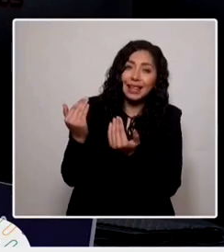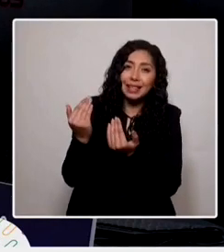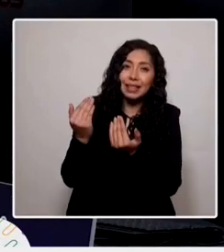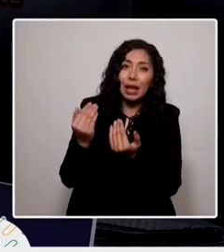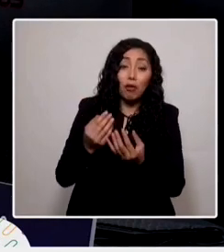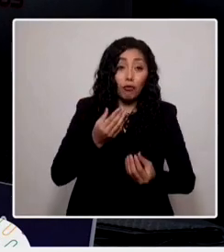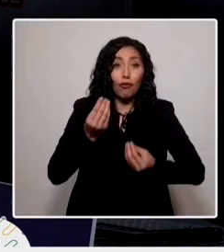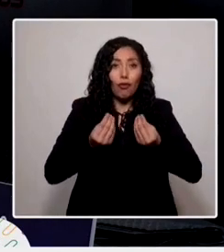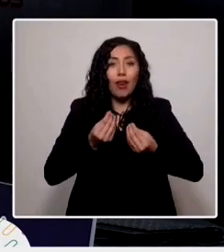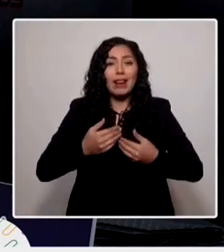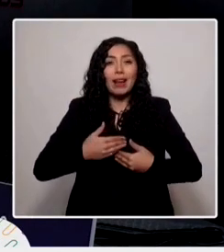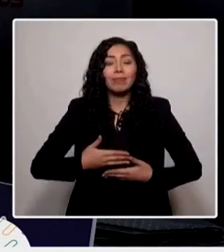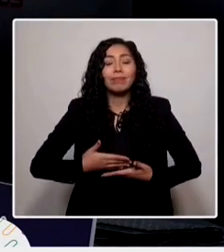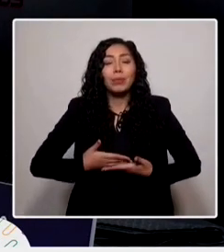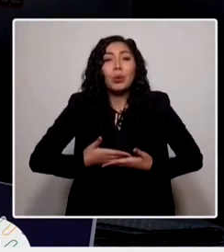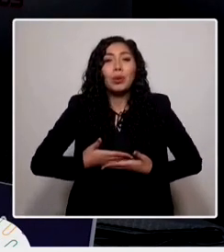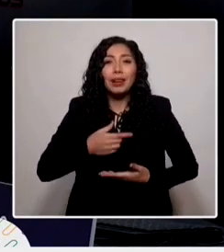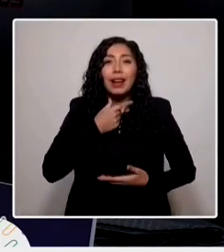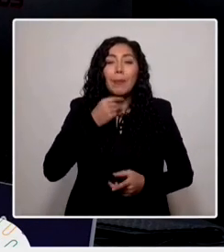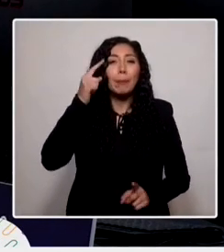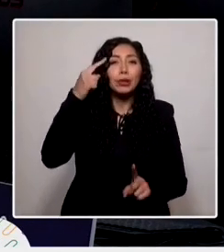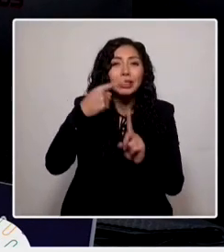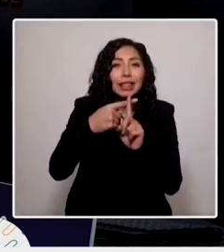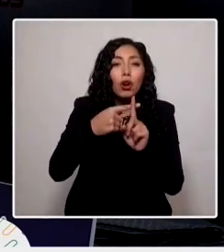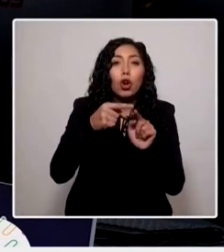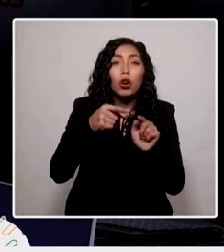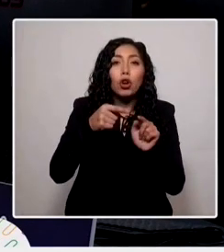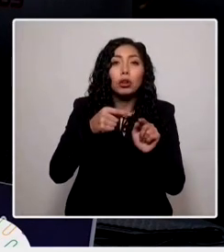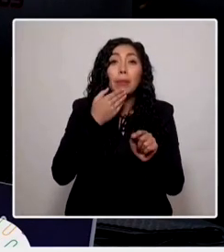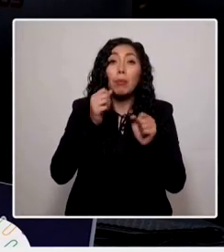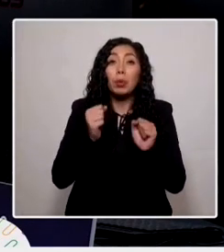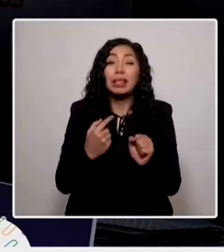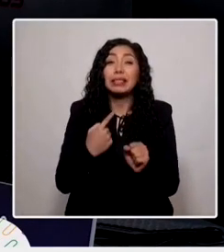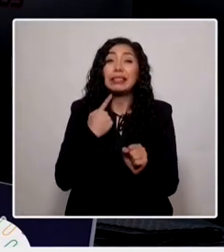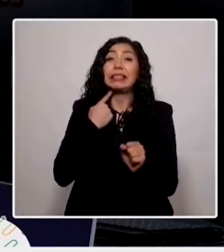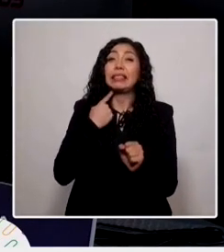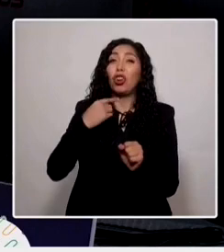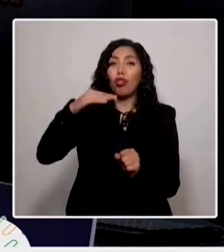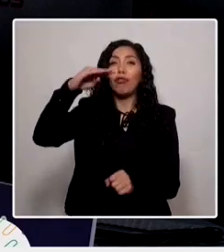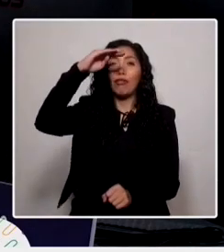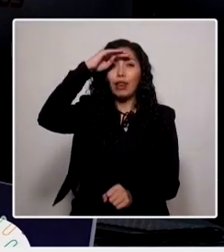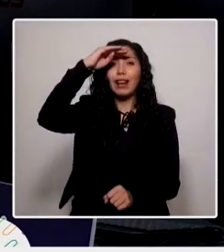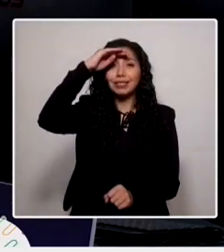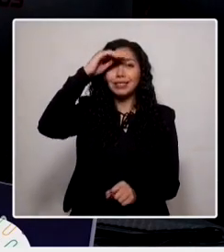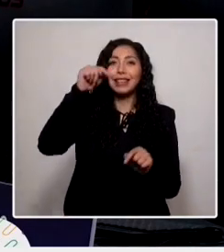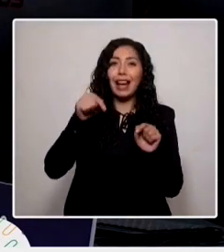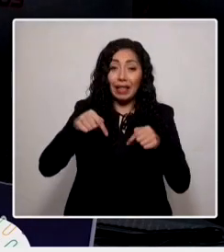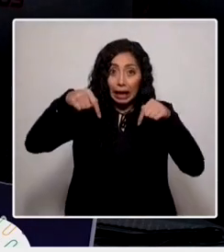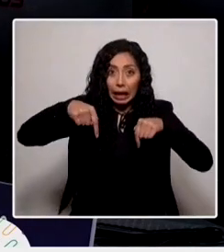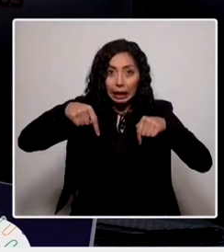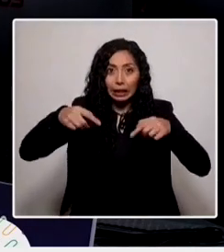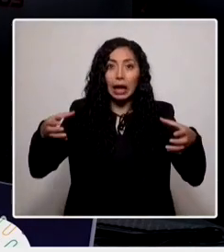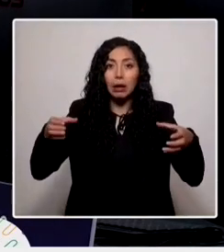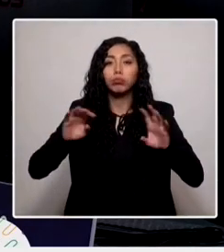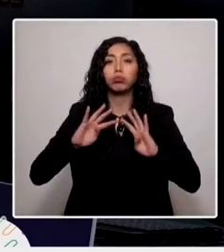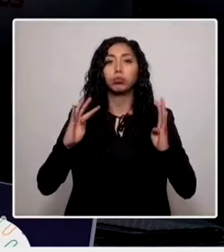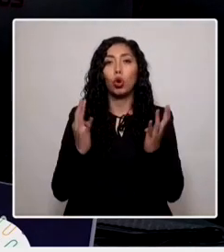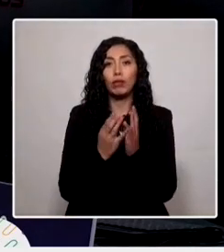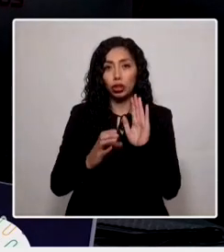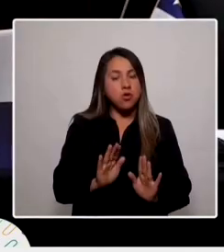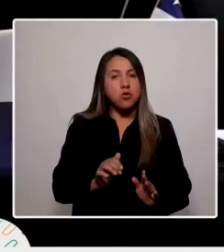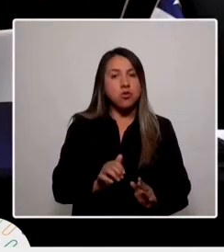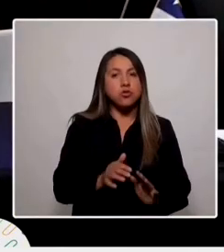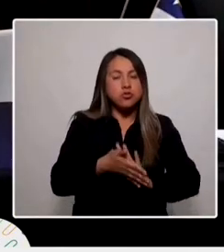intenciones, afecten la credibilidad y prestigio de esta convención constitucional.